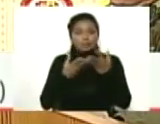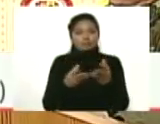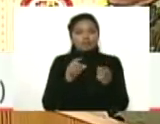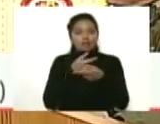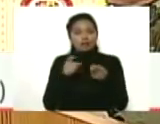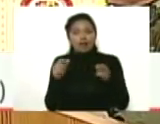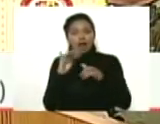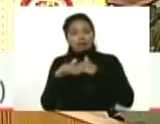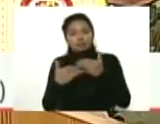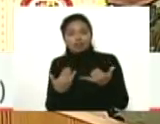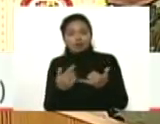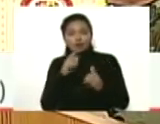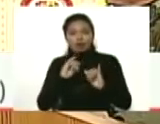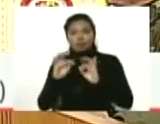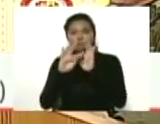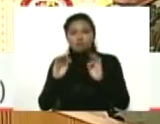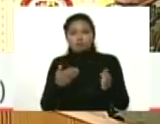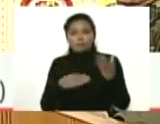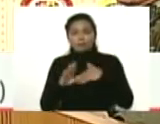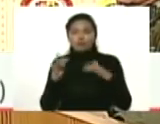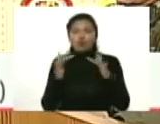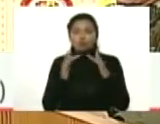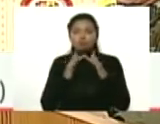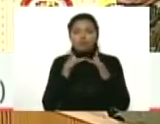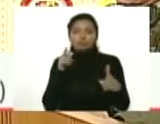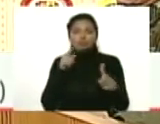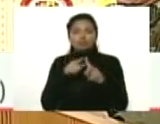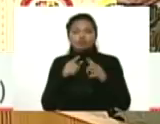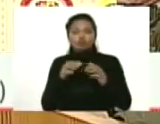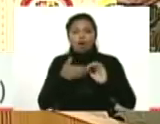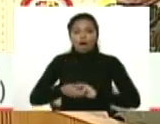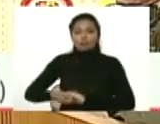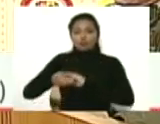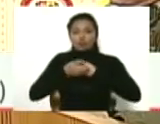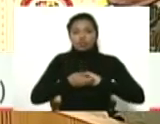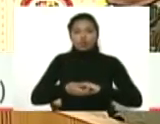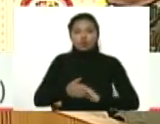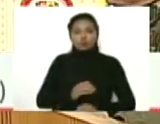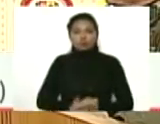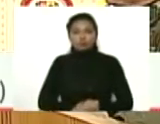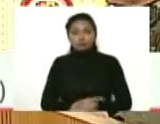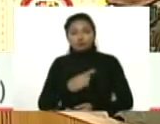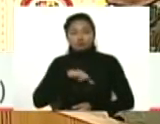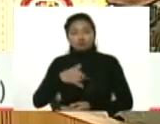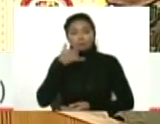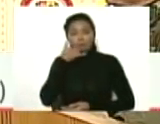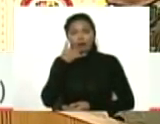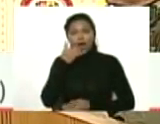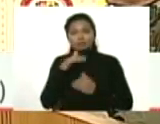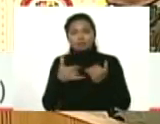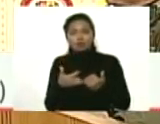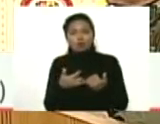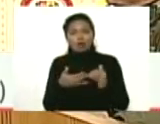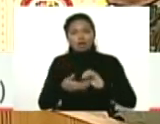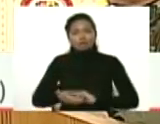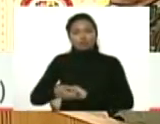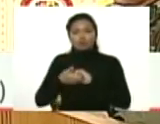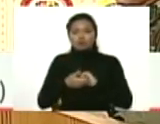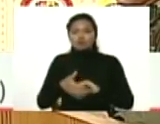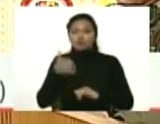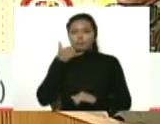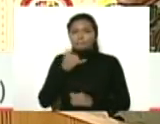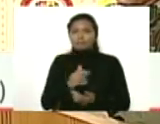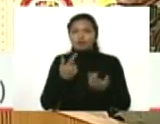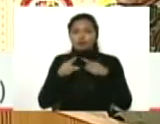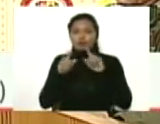en jefe, Vladimir Padrino. Vámonos directo a Trujillo. Tenemos una llamada telefónica desde Trujillo. Es